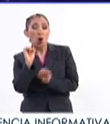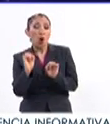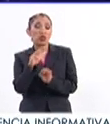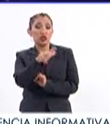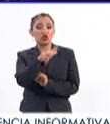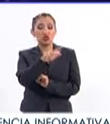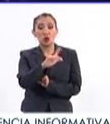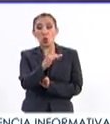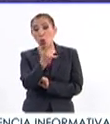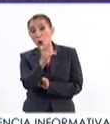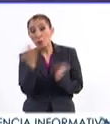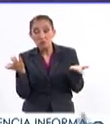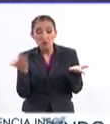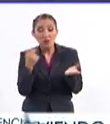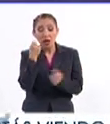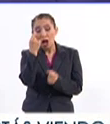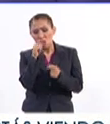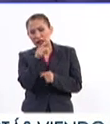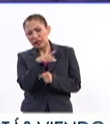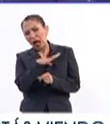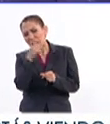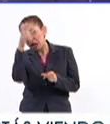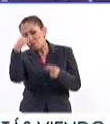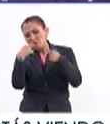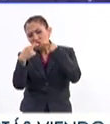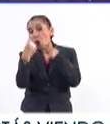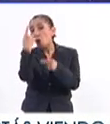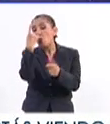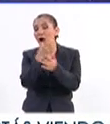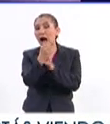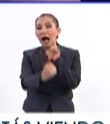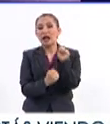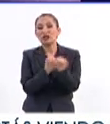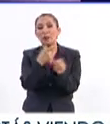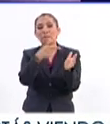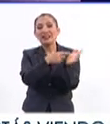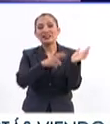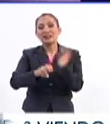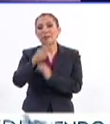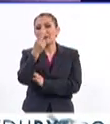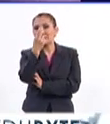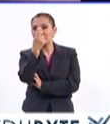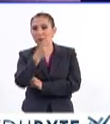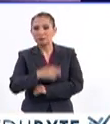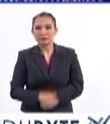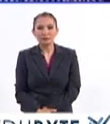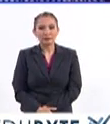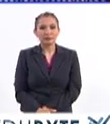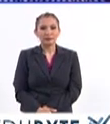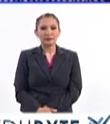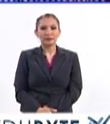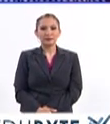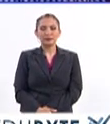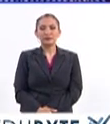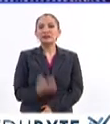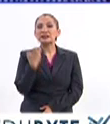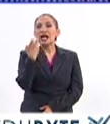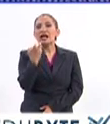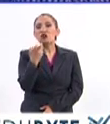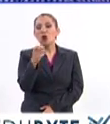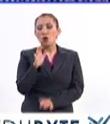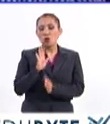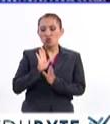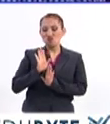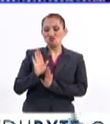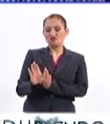o 18 de julio, en los que sí hay consenso, es el año 1325. Esto es lo que